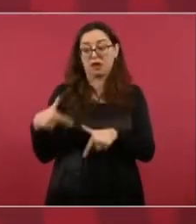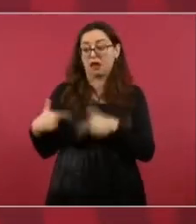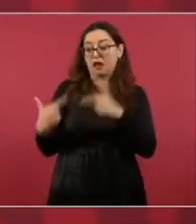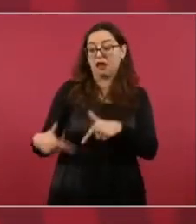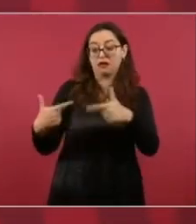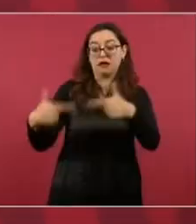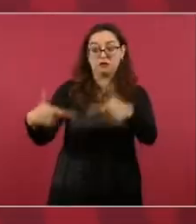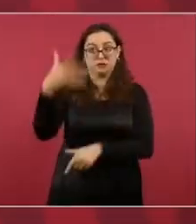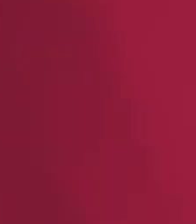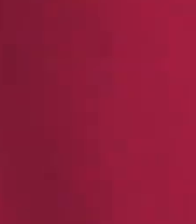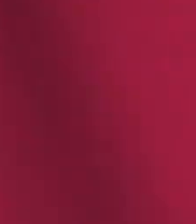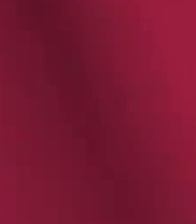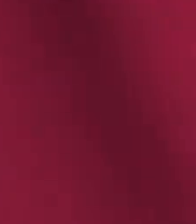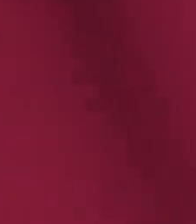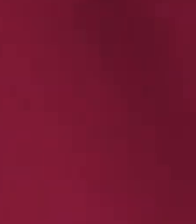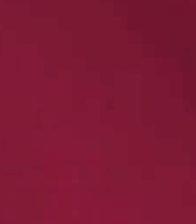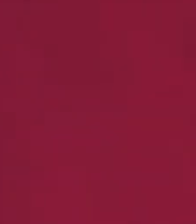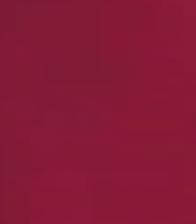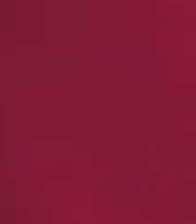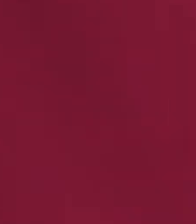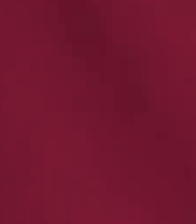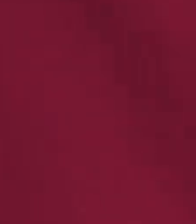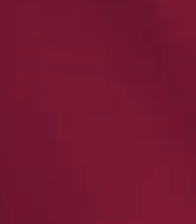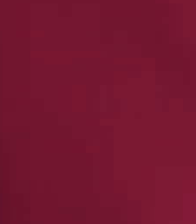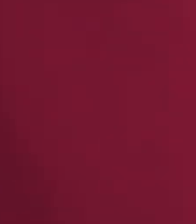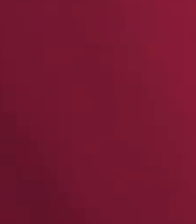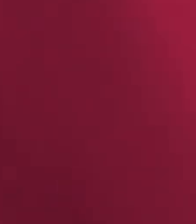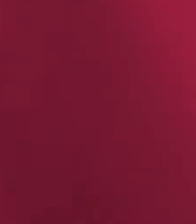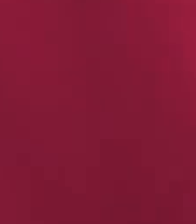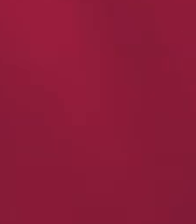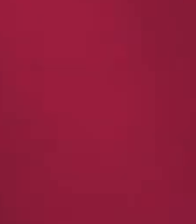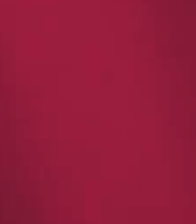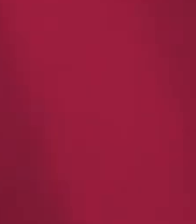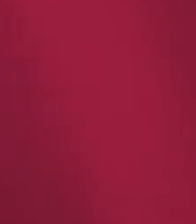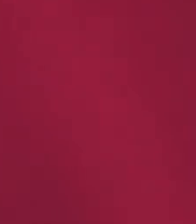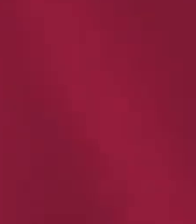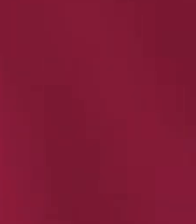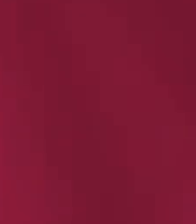generaciones. Gobierno de México.